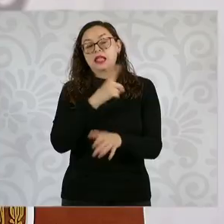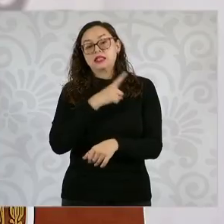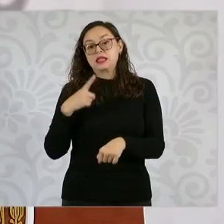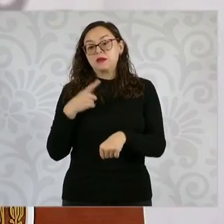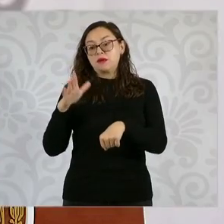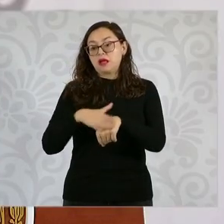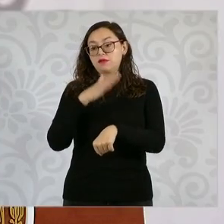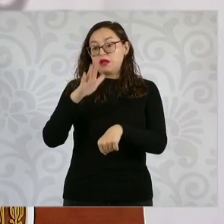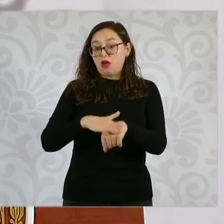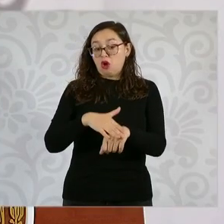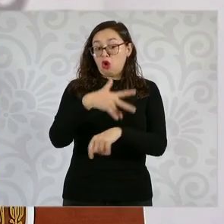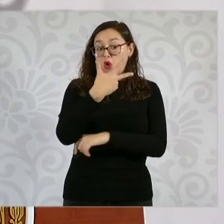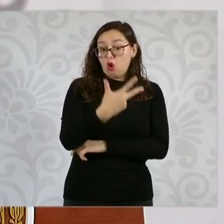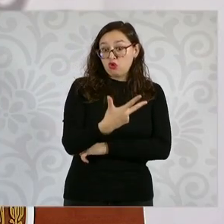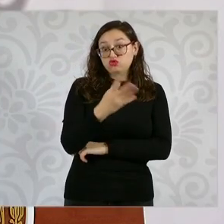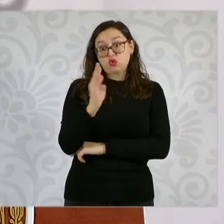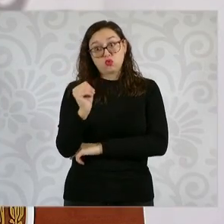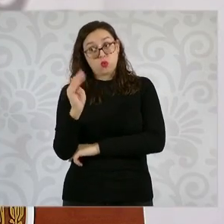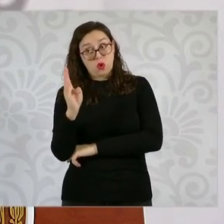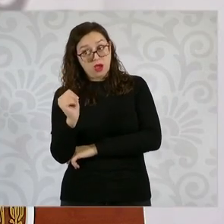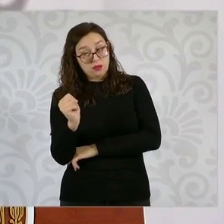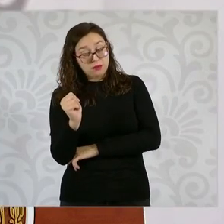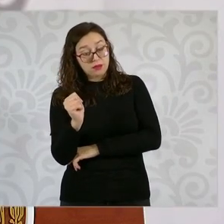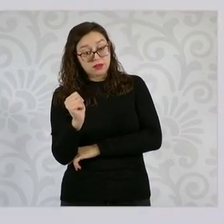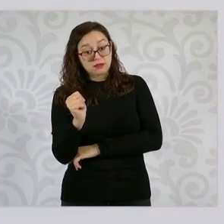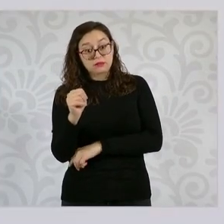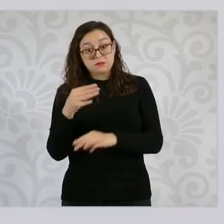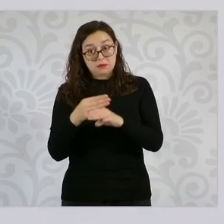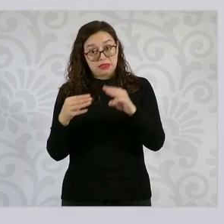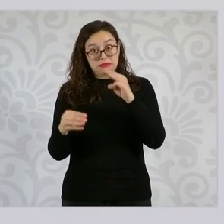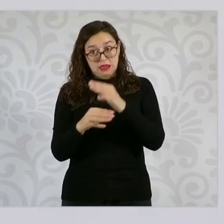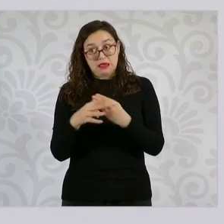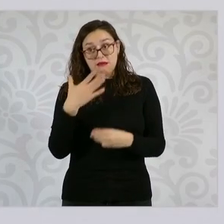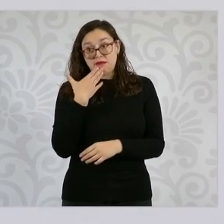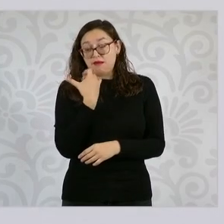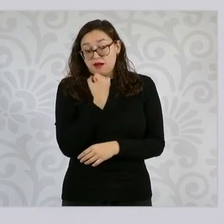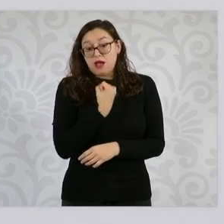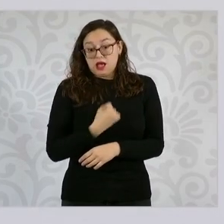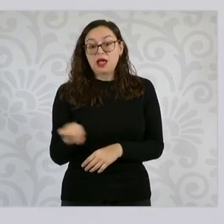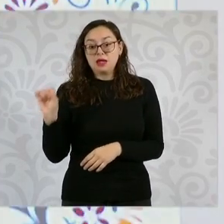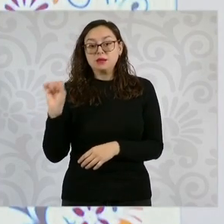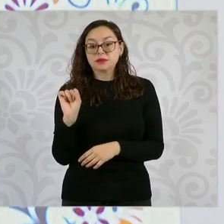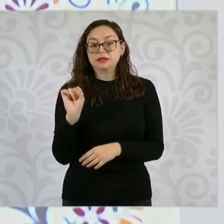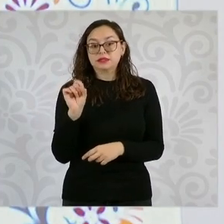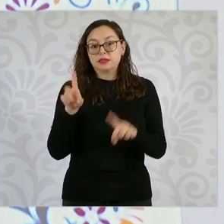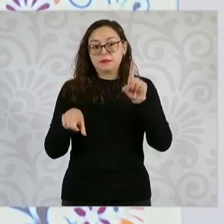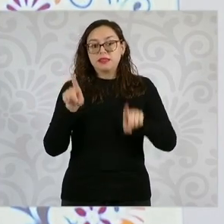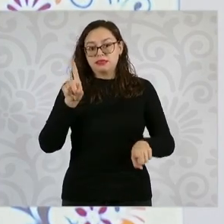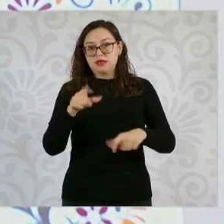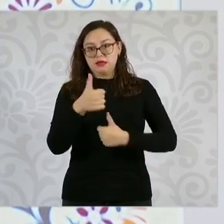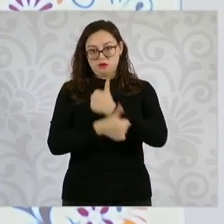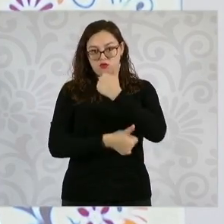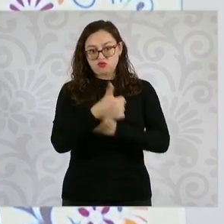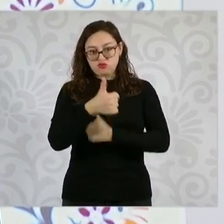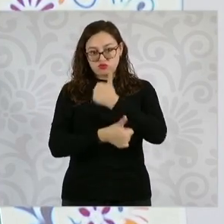y 9 de promedio en algunas materias de las cuales tienen que ser en donde van a concursar.